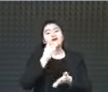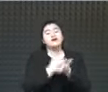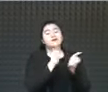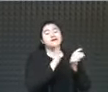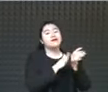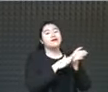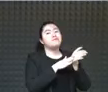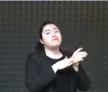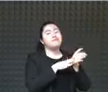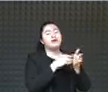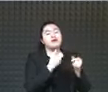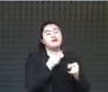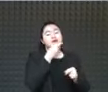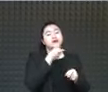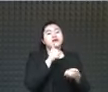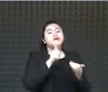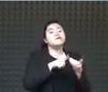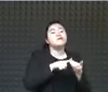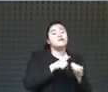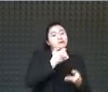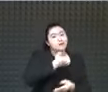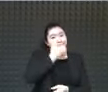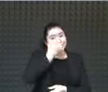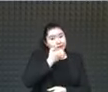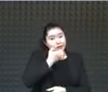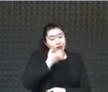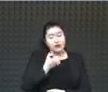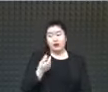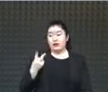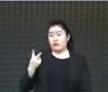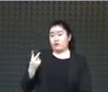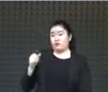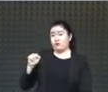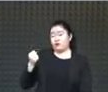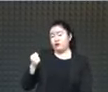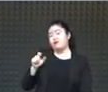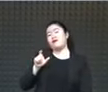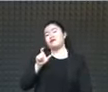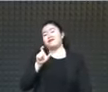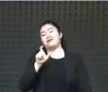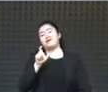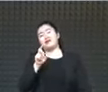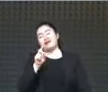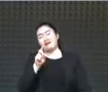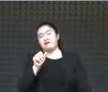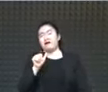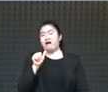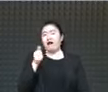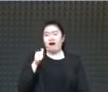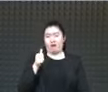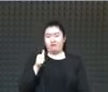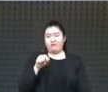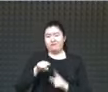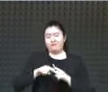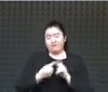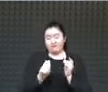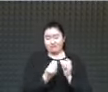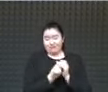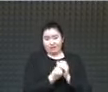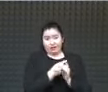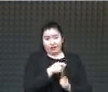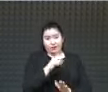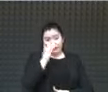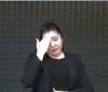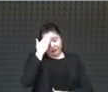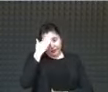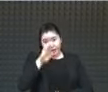primaria como los de secundaria. A partir del 2 de septiembre, o del 30 de agosto, que es propiamente el día que se inician las clases, ellos ya tienen una